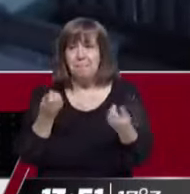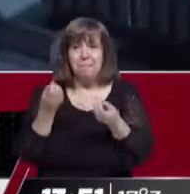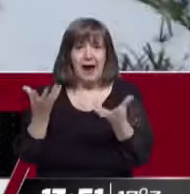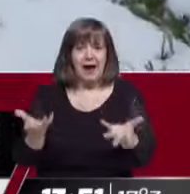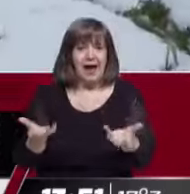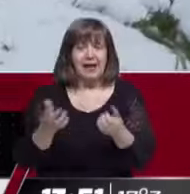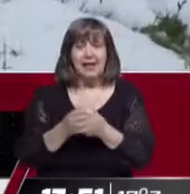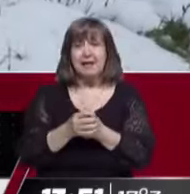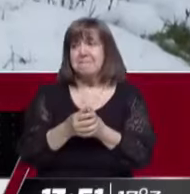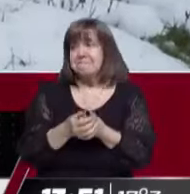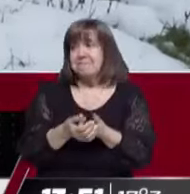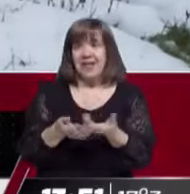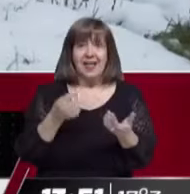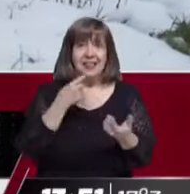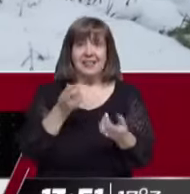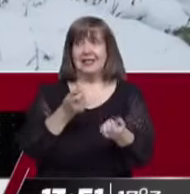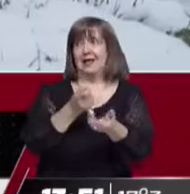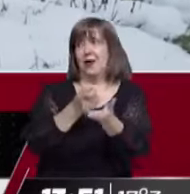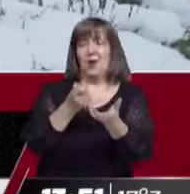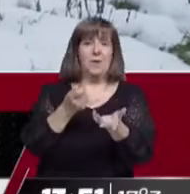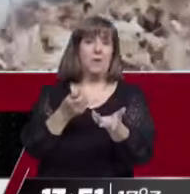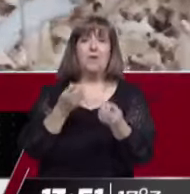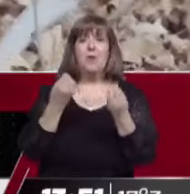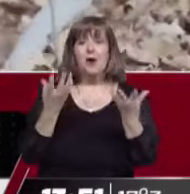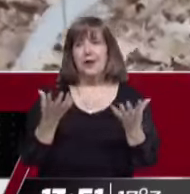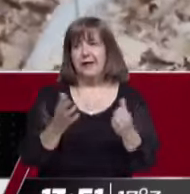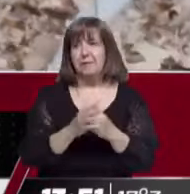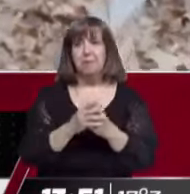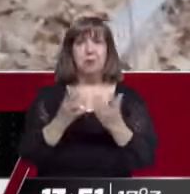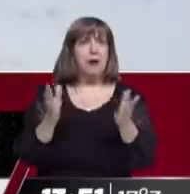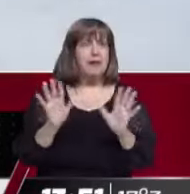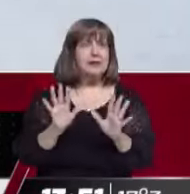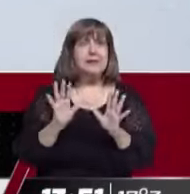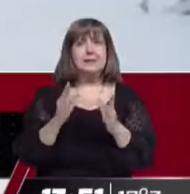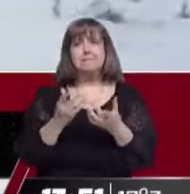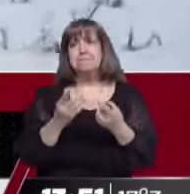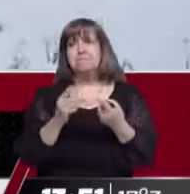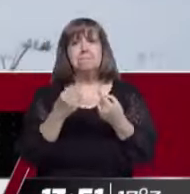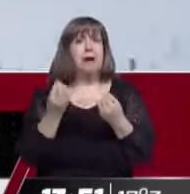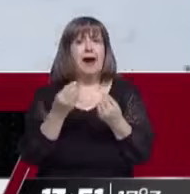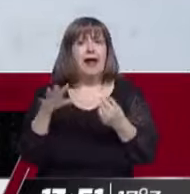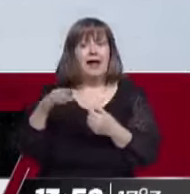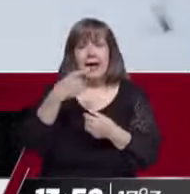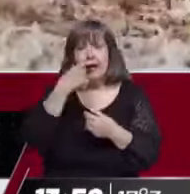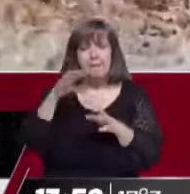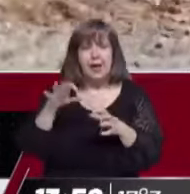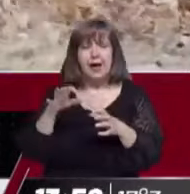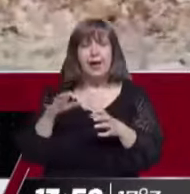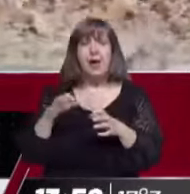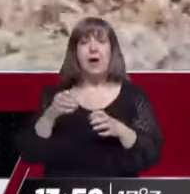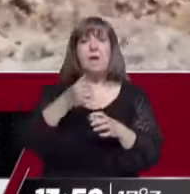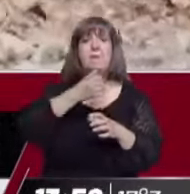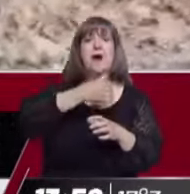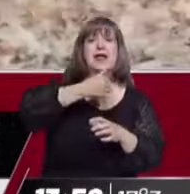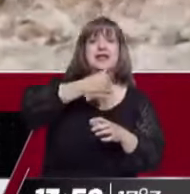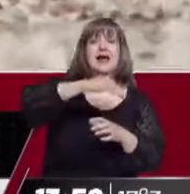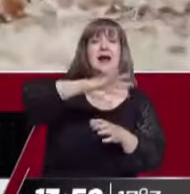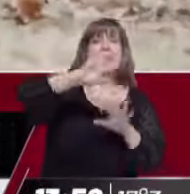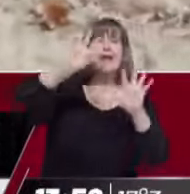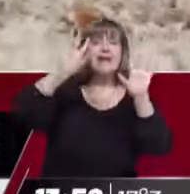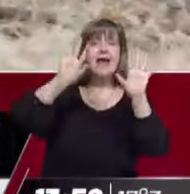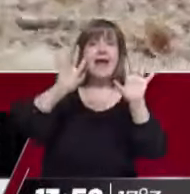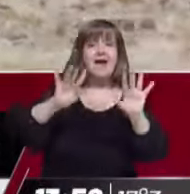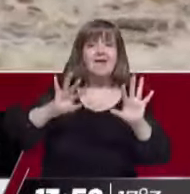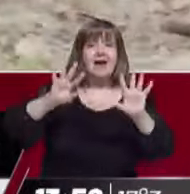acá dicen que, por ejemplo, se podría utilizar para despejar la nieve del frente de